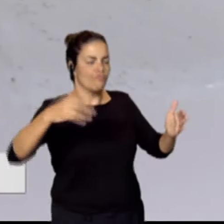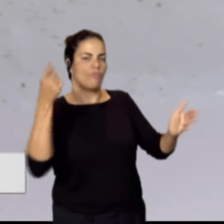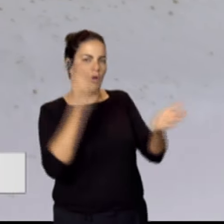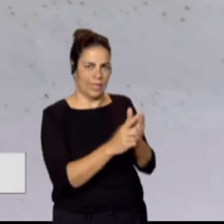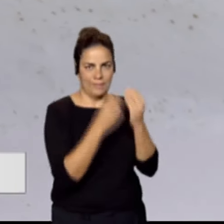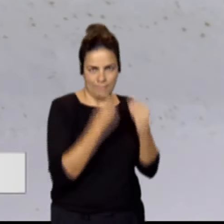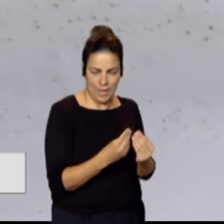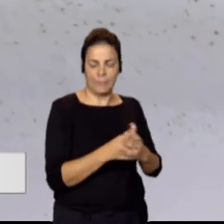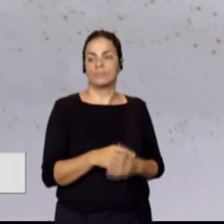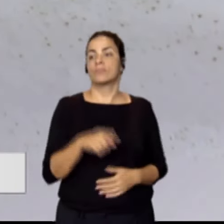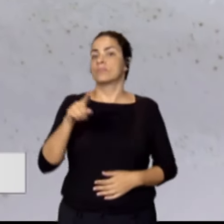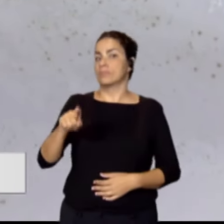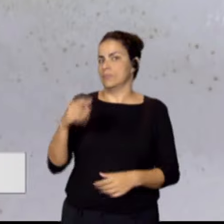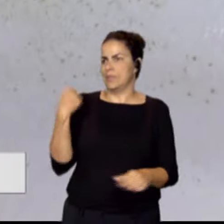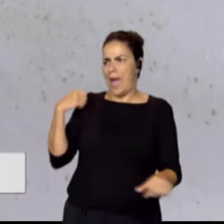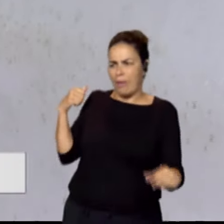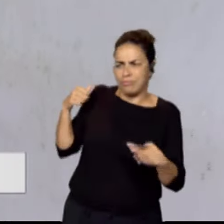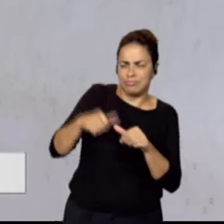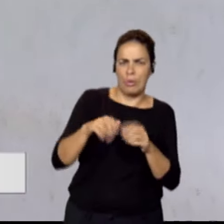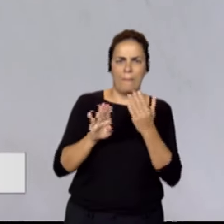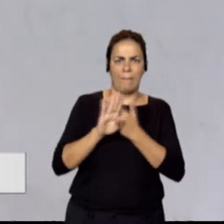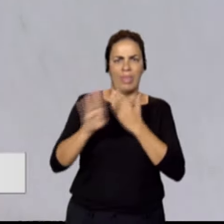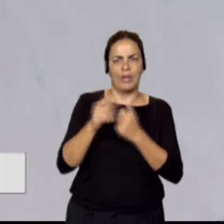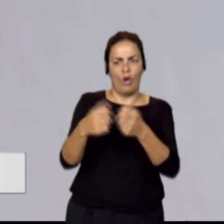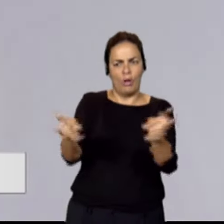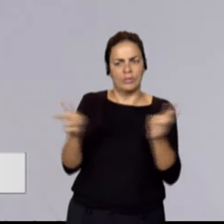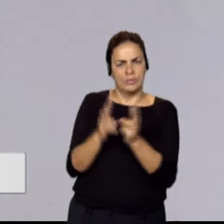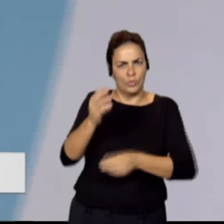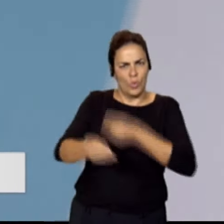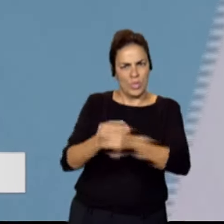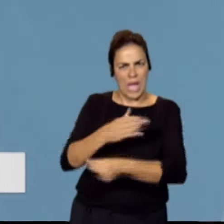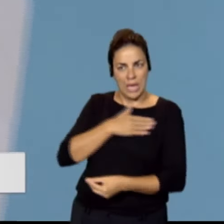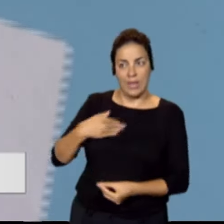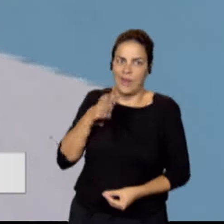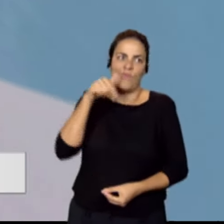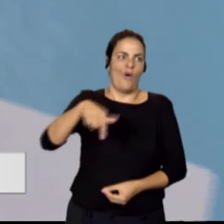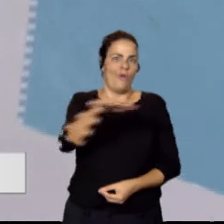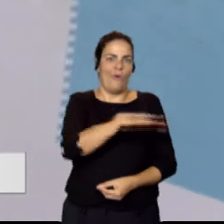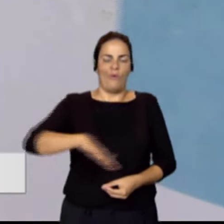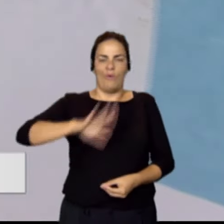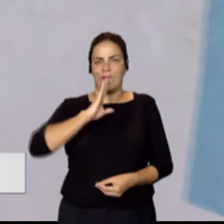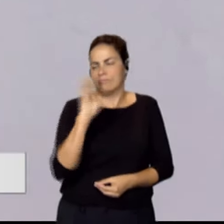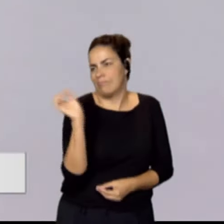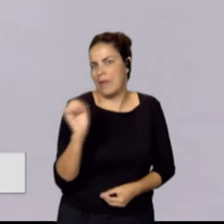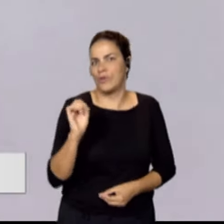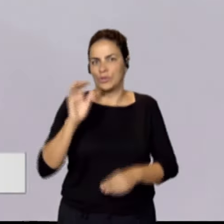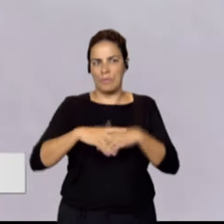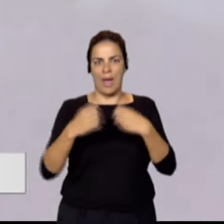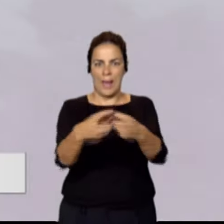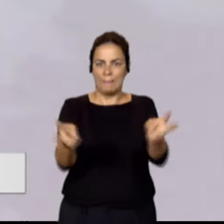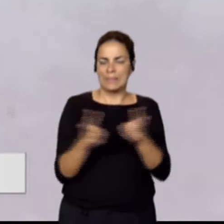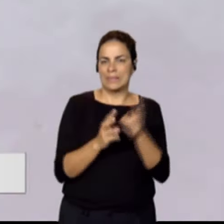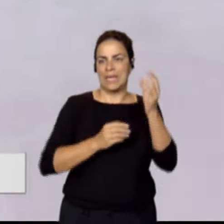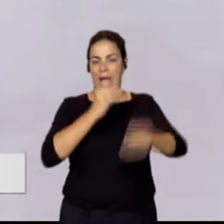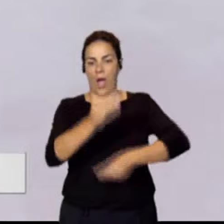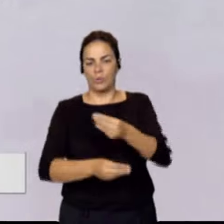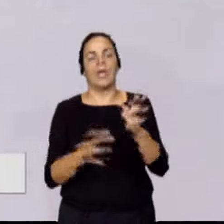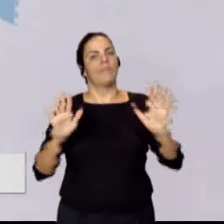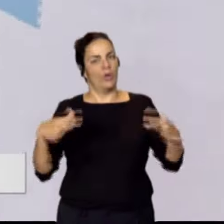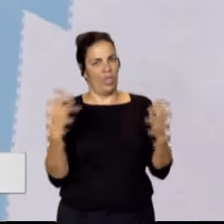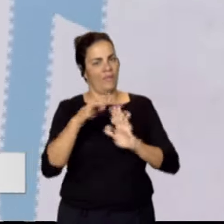histórica los vecinos quieren utilizar esta piscina además estamos vivimos en un lugar maravilloso para hacer uso de estas instalaciones pero claro Hay que hacerlo en